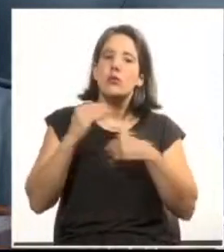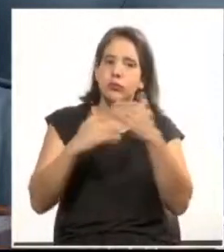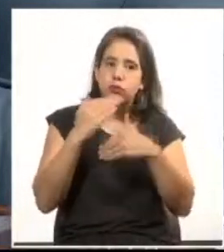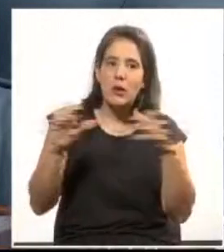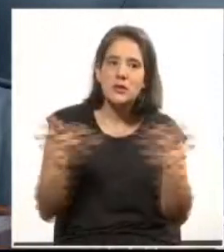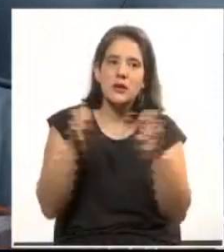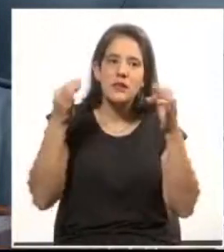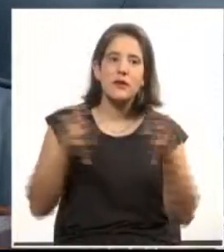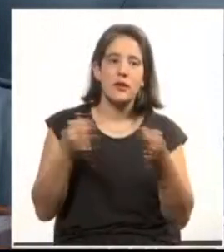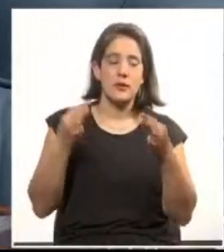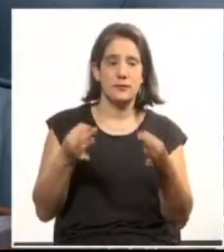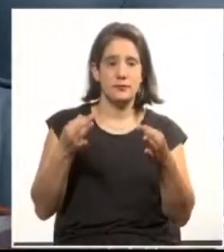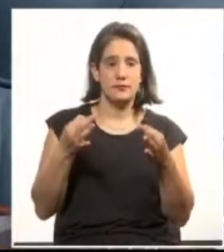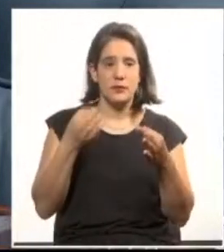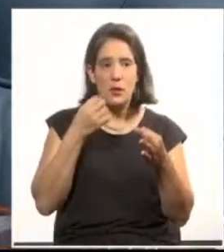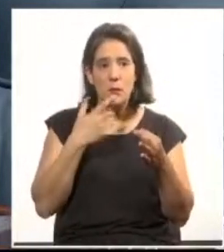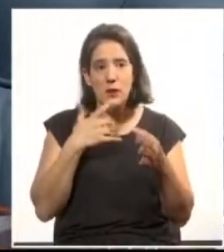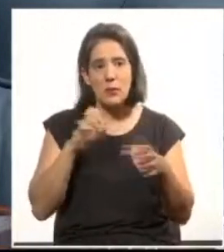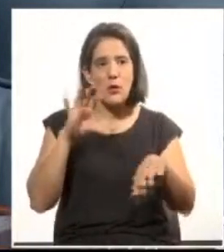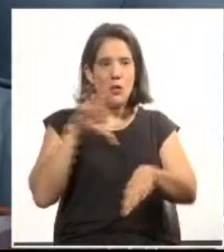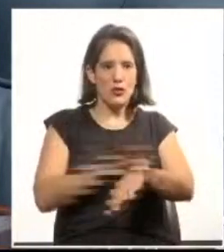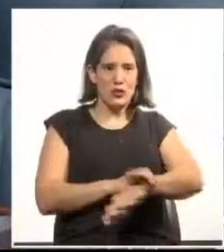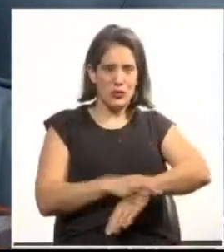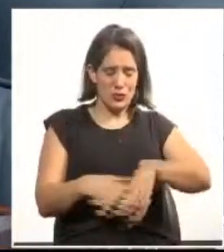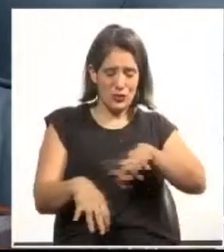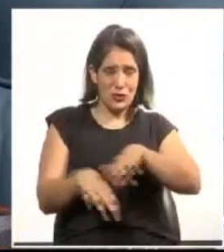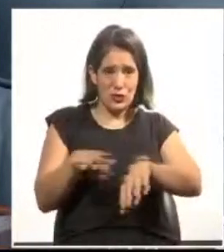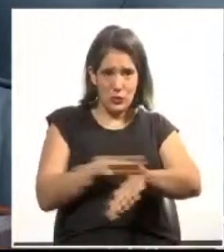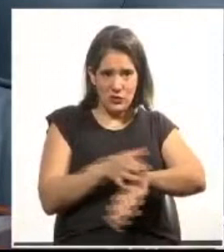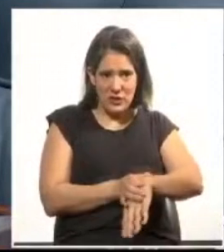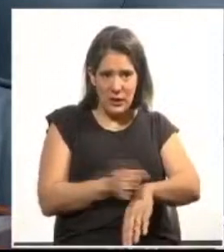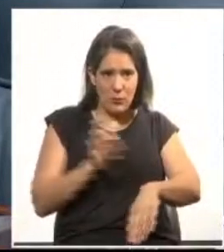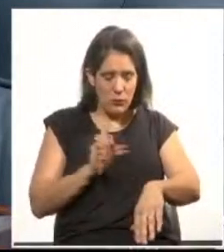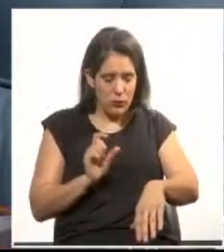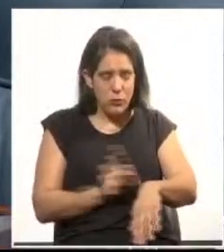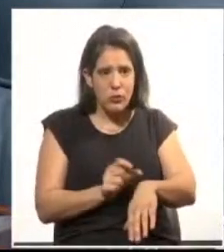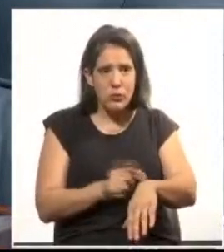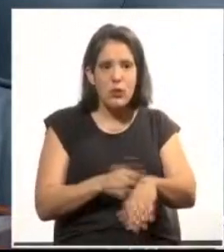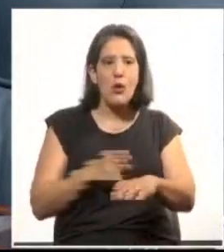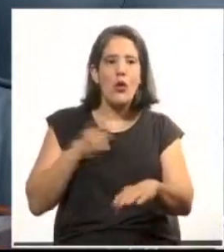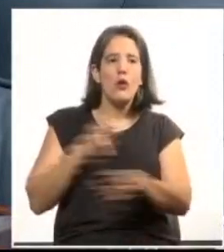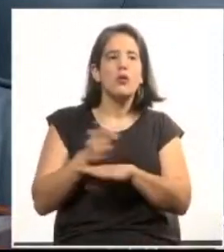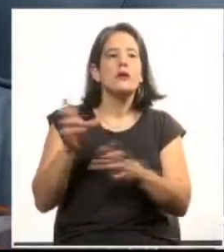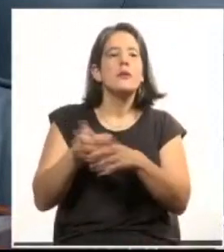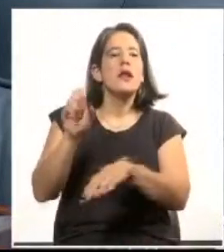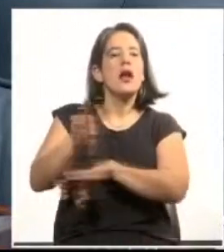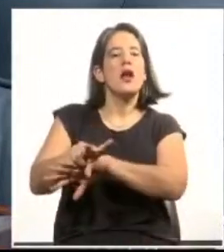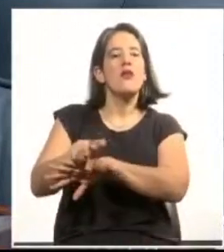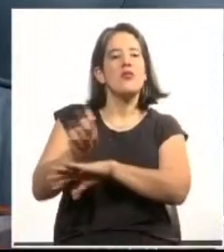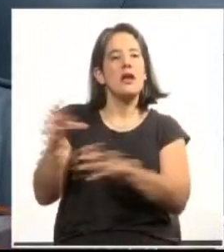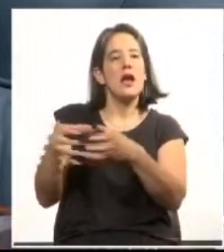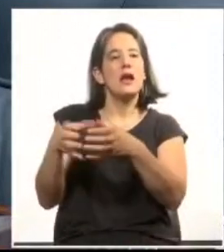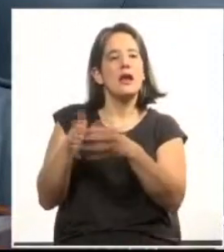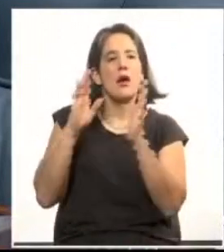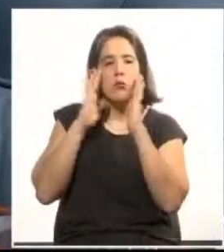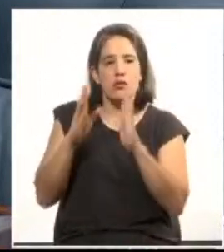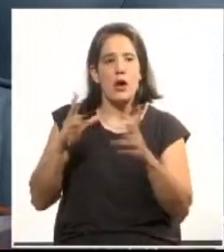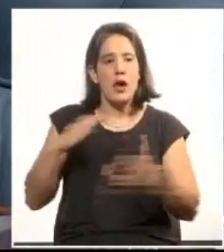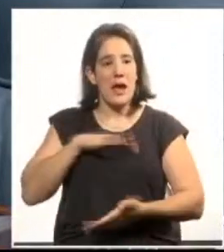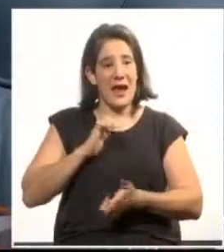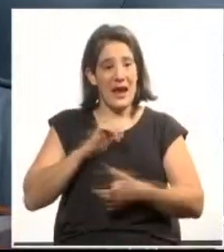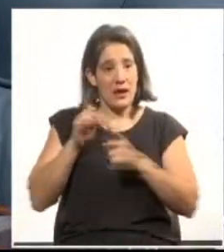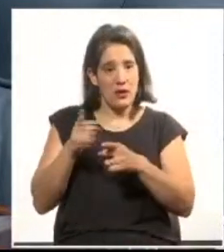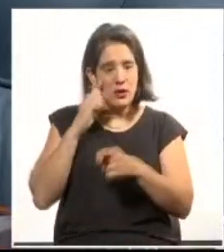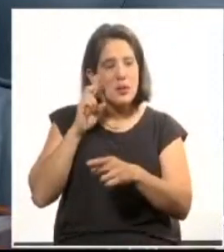muy necesarias, como aumento de tobilleras, aumento de juzgados de violencia de género, etcétera, debe hacerse mucho más también